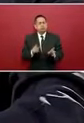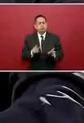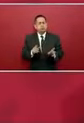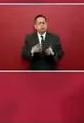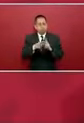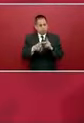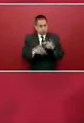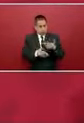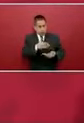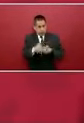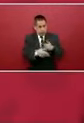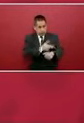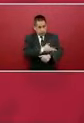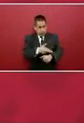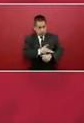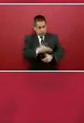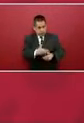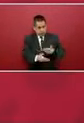proceso.